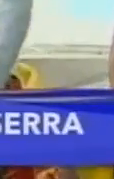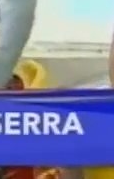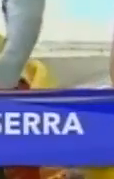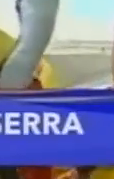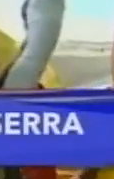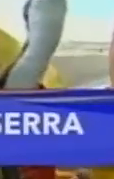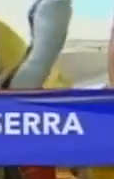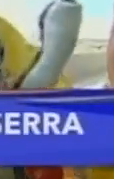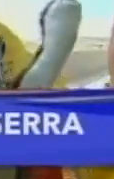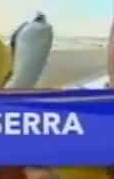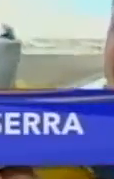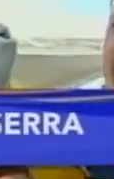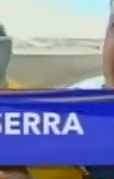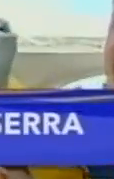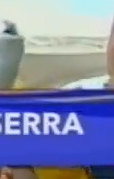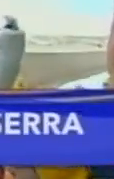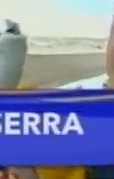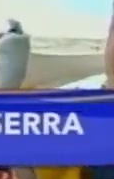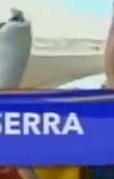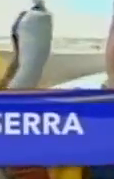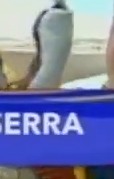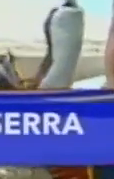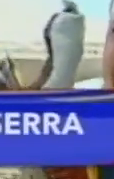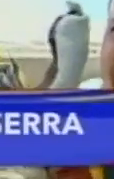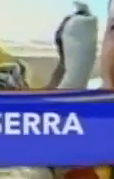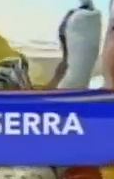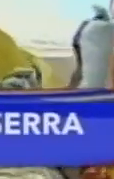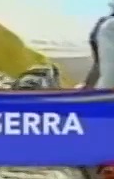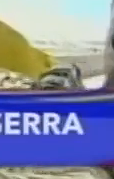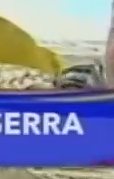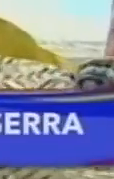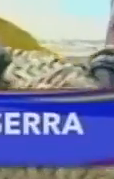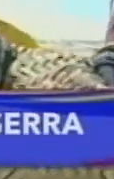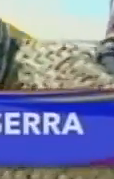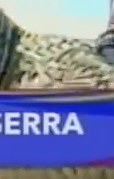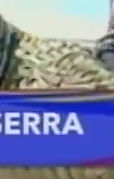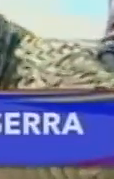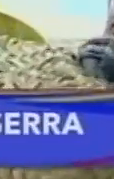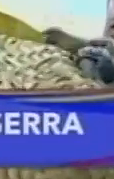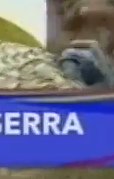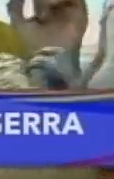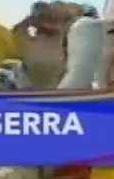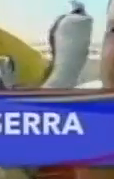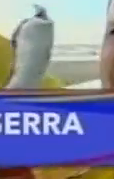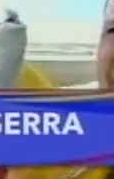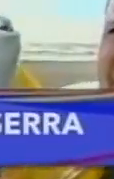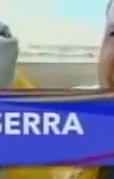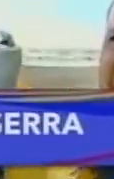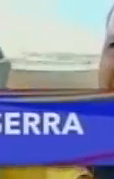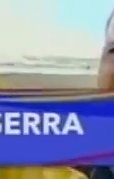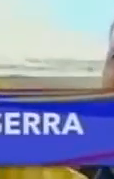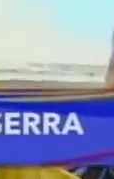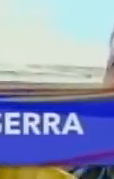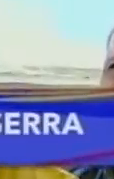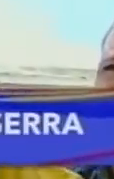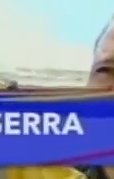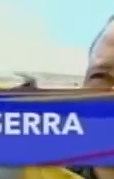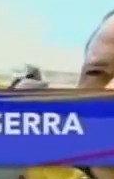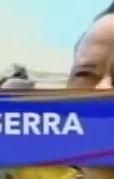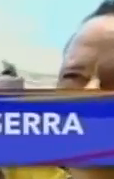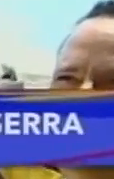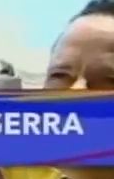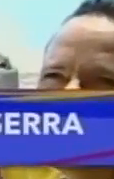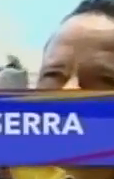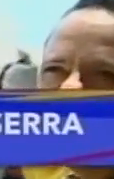al general Ezequiel. Caipuro vendrá junto a José Gregorio también. Martín también